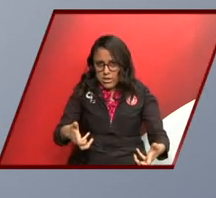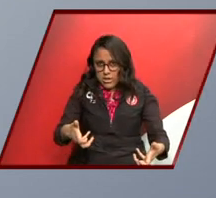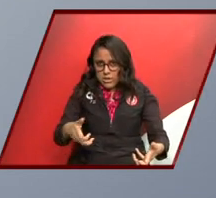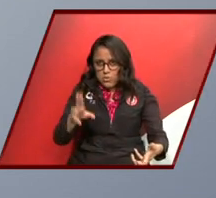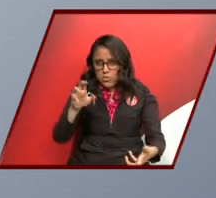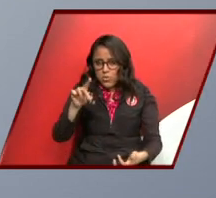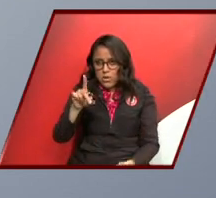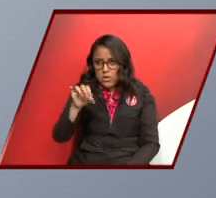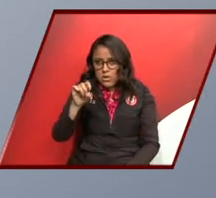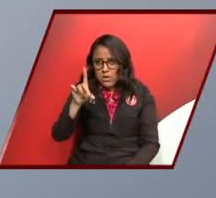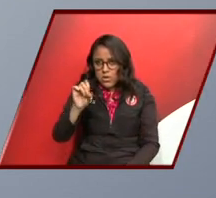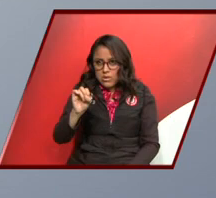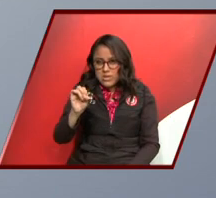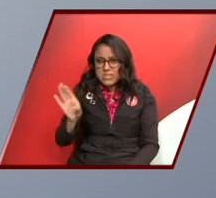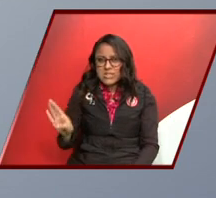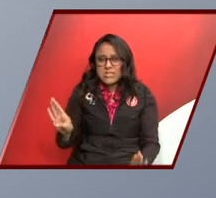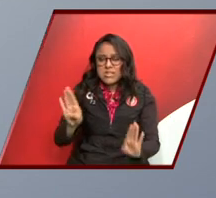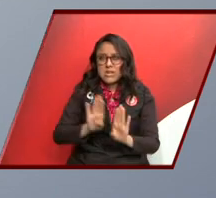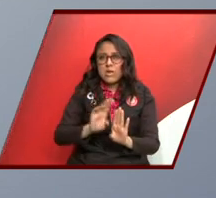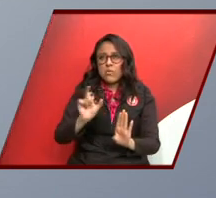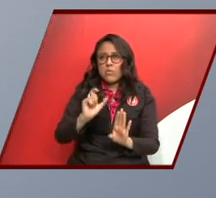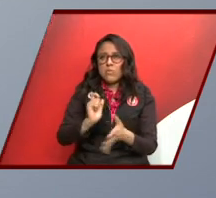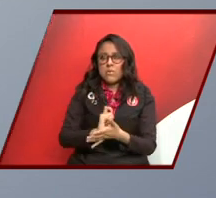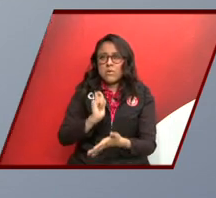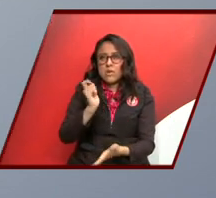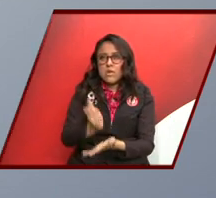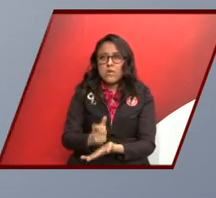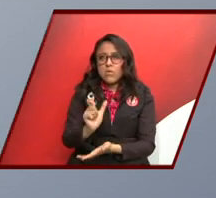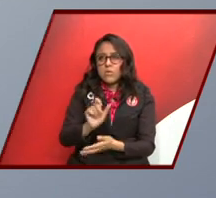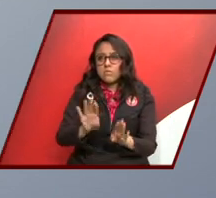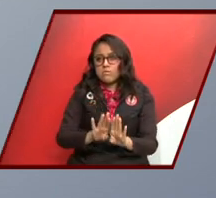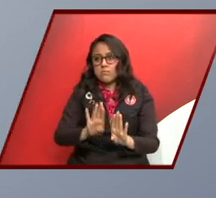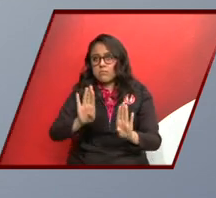¿es la unidad que cierra cuando hay lana para pagar y